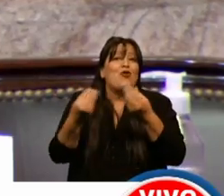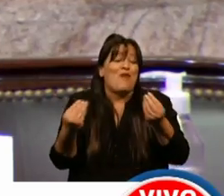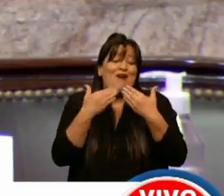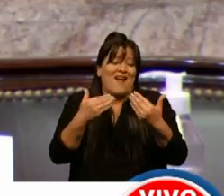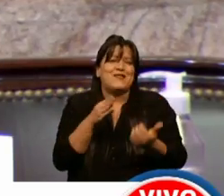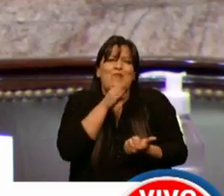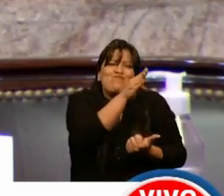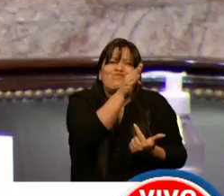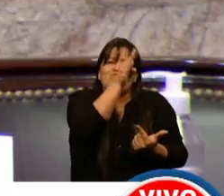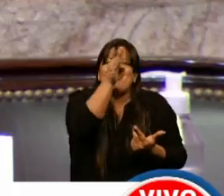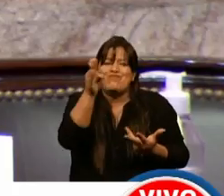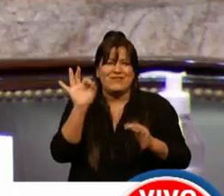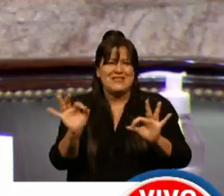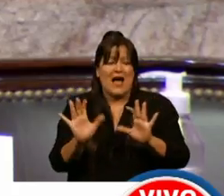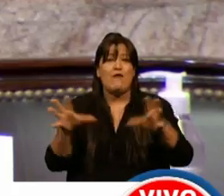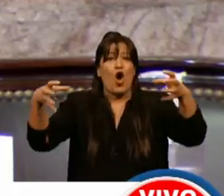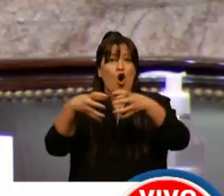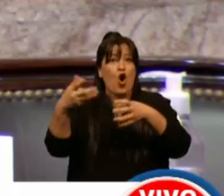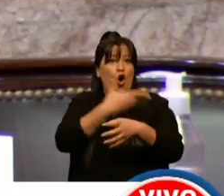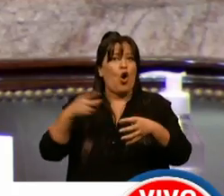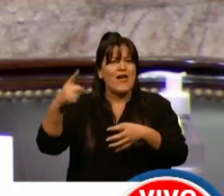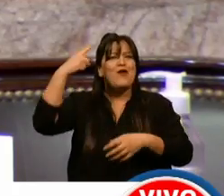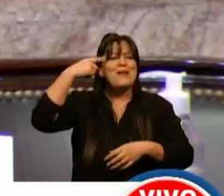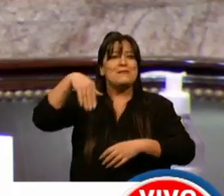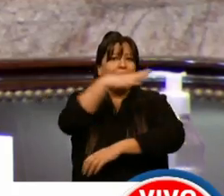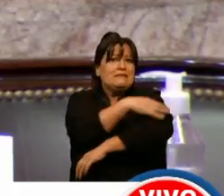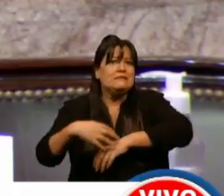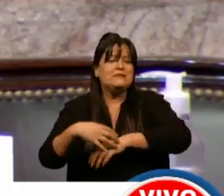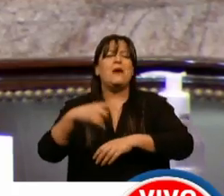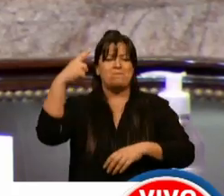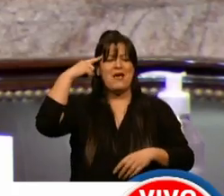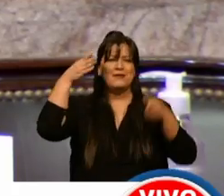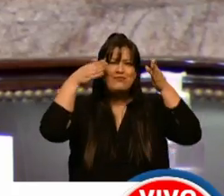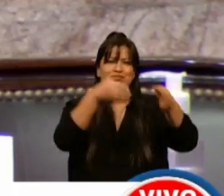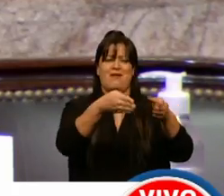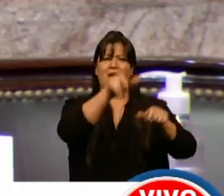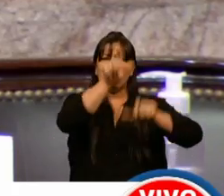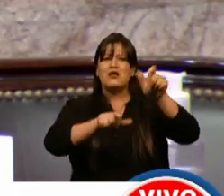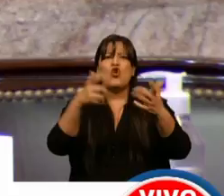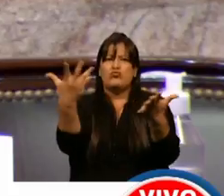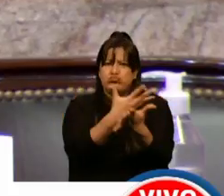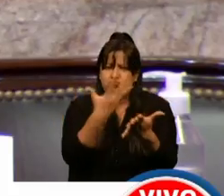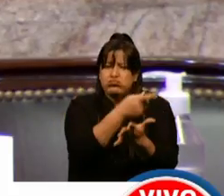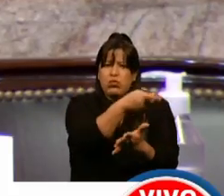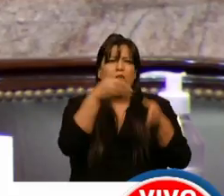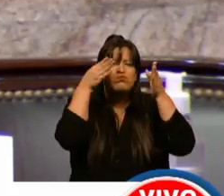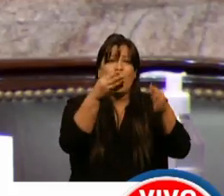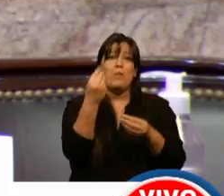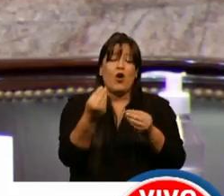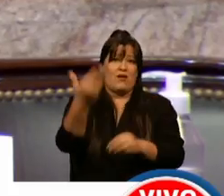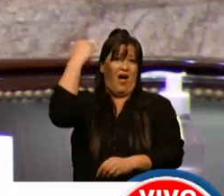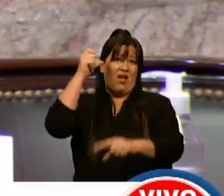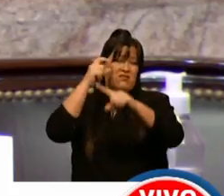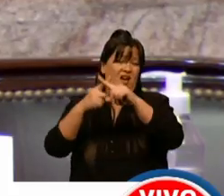formo parte de un gobierno que piensa en los más vulnerables en las víctimas del doble flagelo producto de cuatro años del